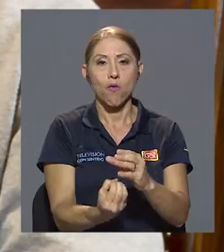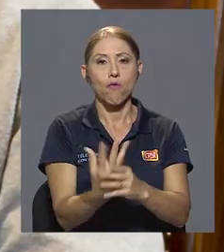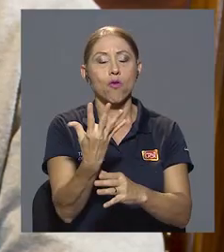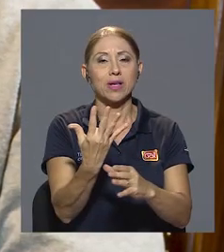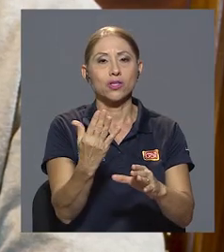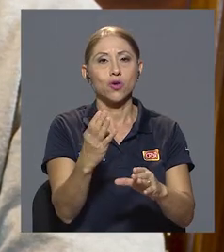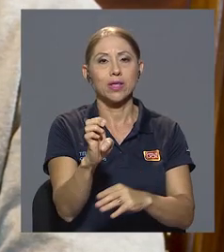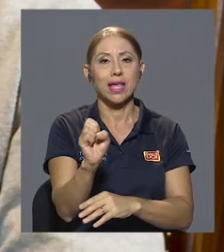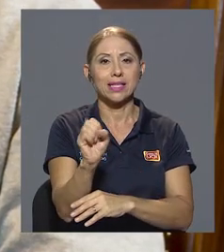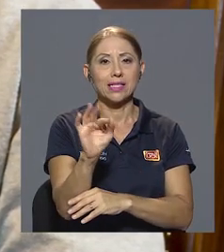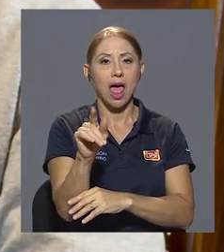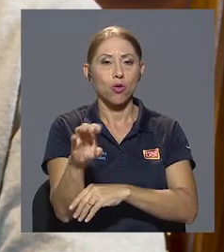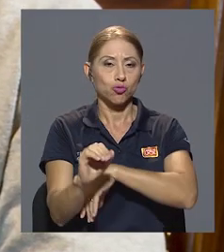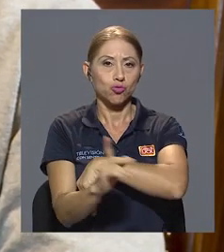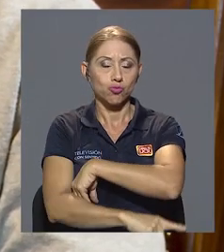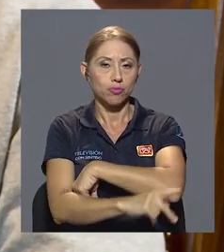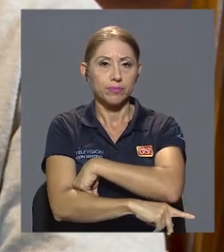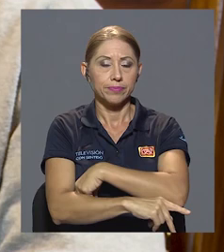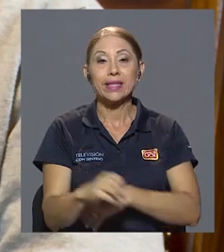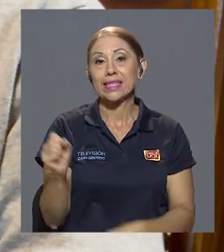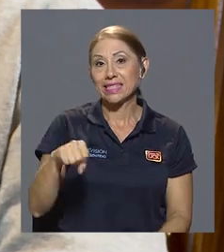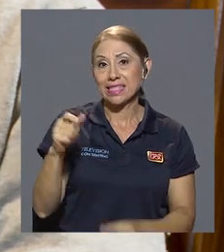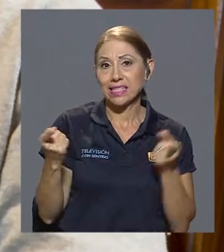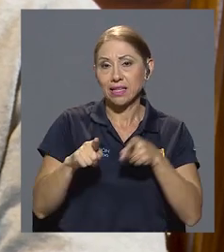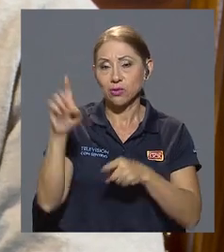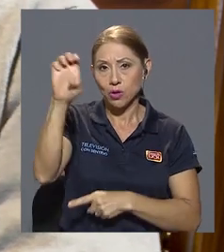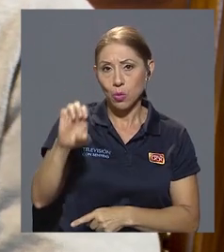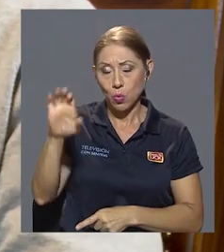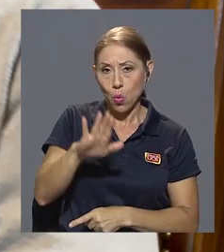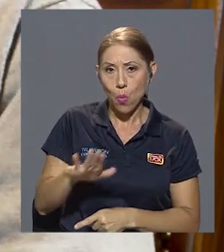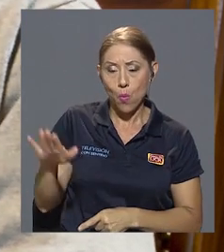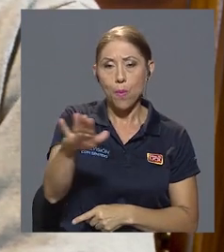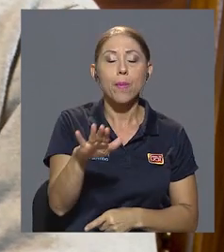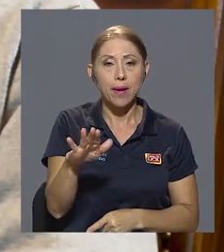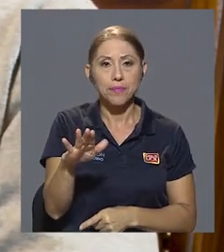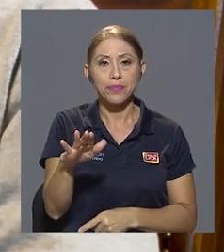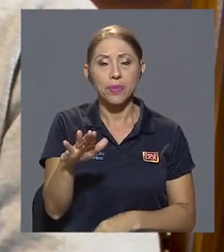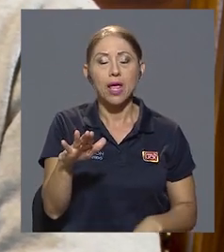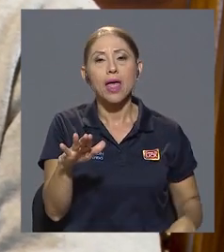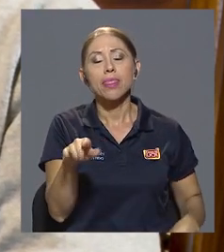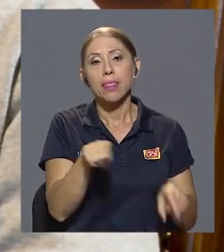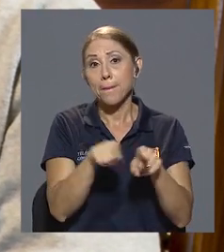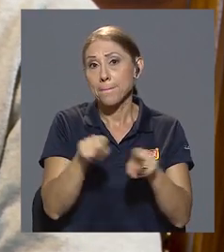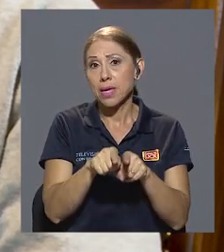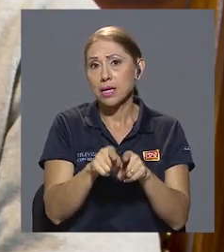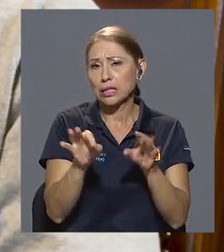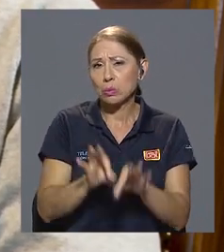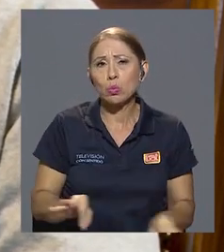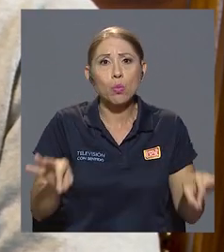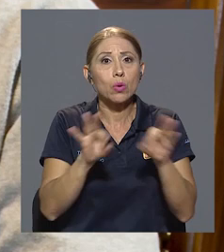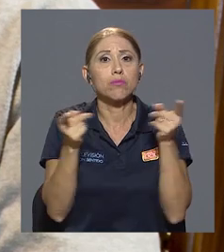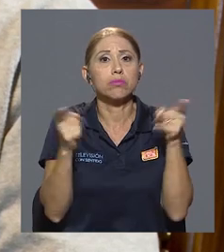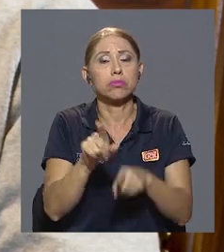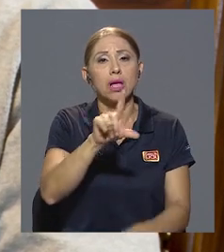la conformación de los estados sí sí en el caso de europa por ejemplo otro otro caso muy